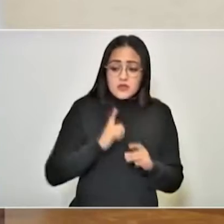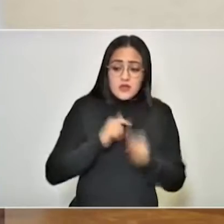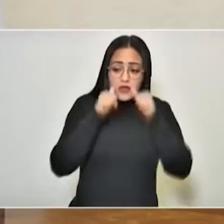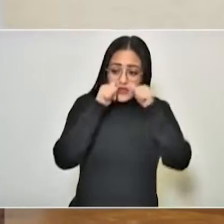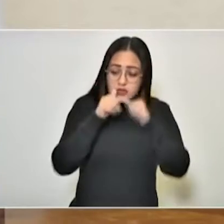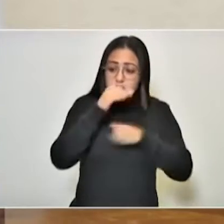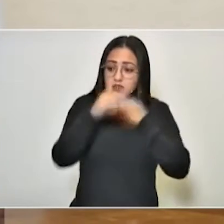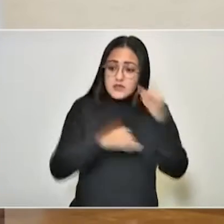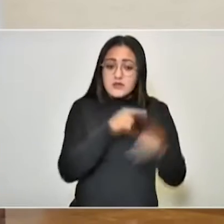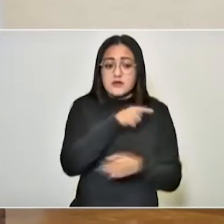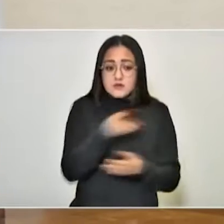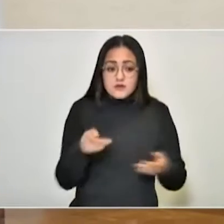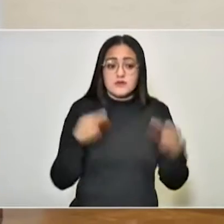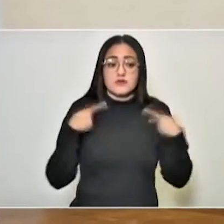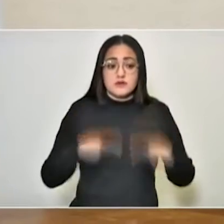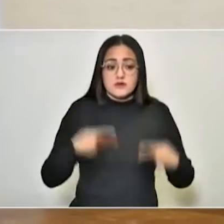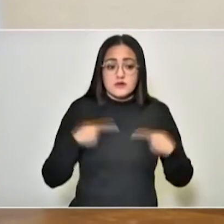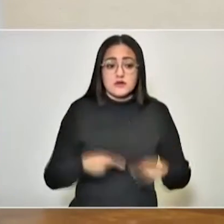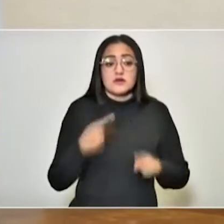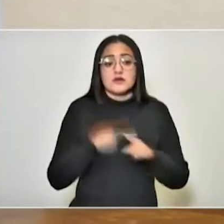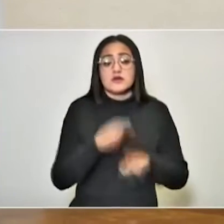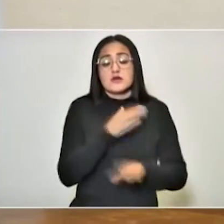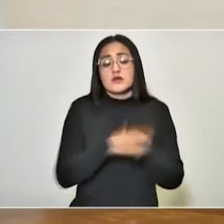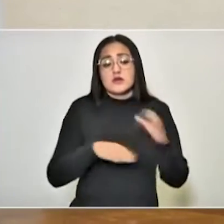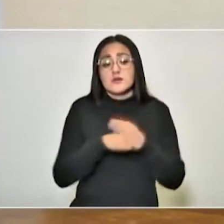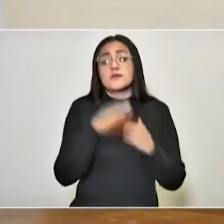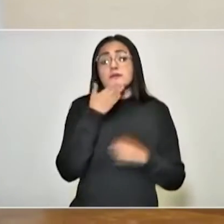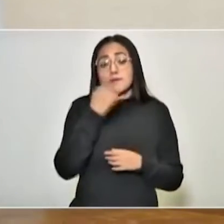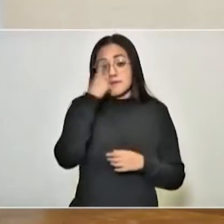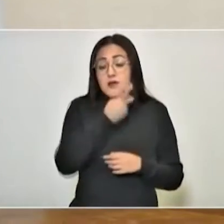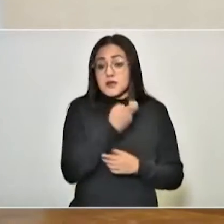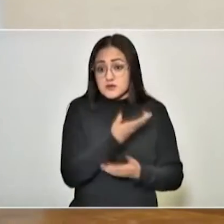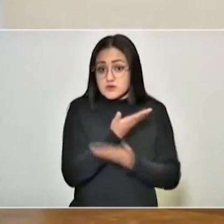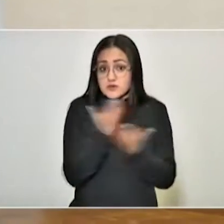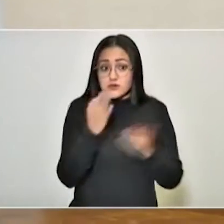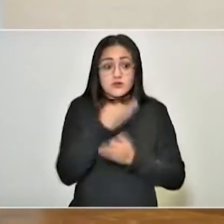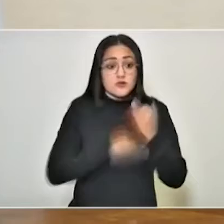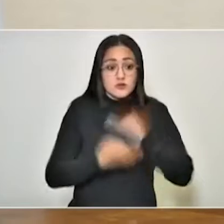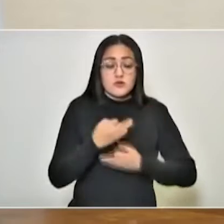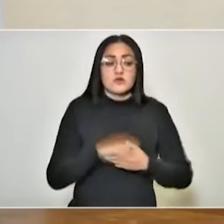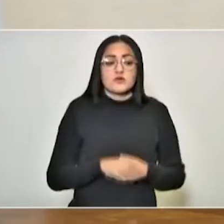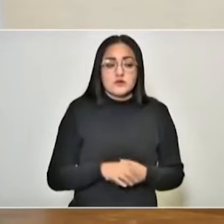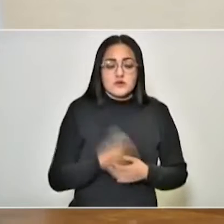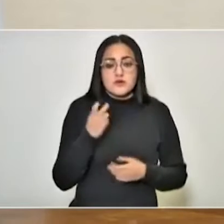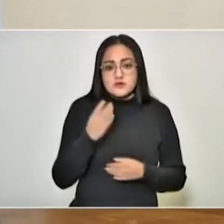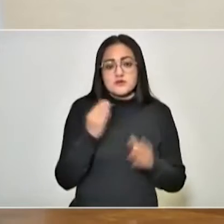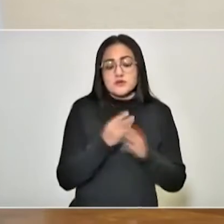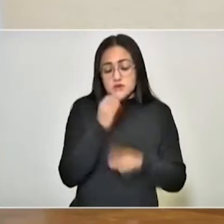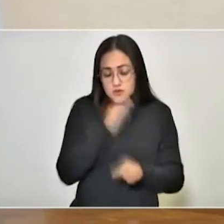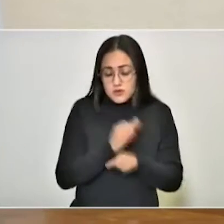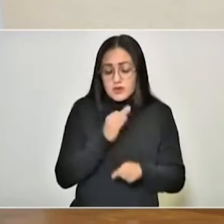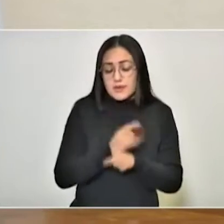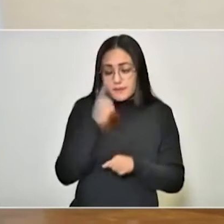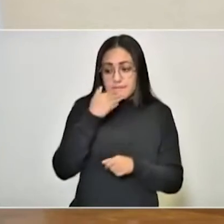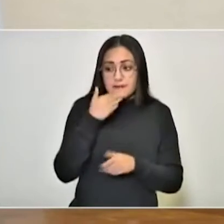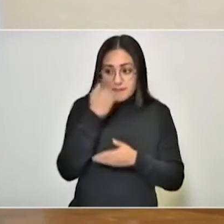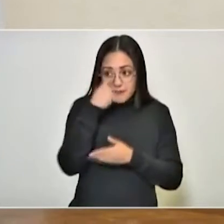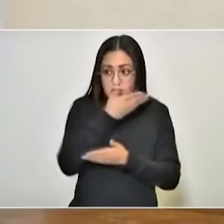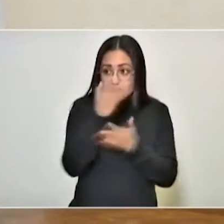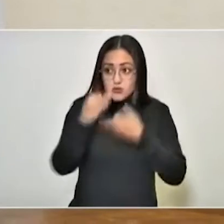toda disposición de que las cosas estén bien para ellos. Es el asunto bien para ellos